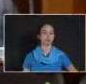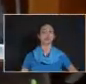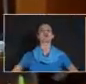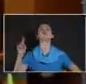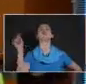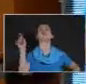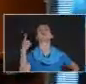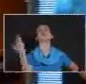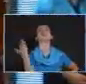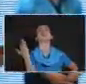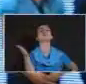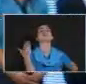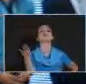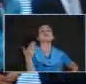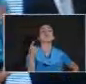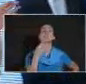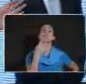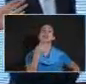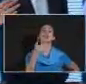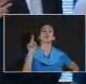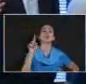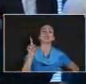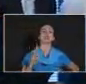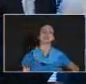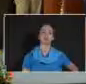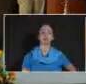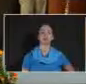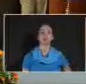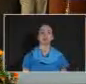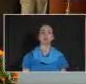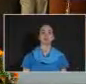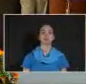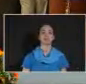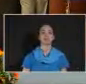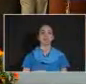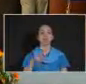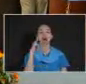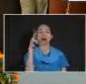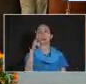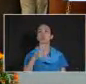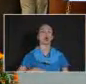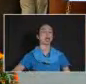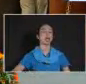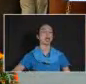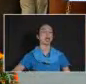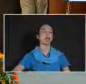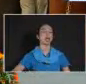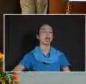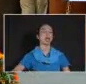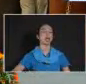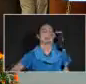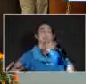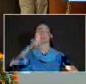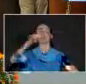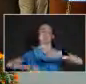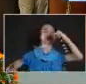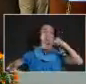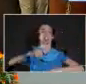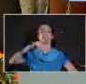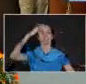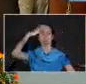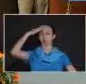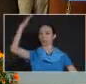¿Dónde? ¿Dónde? A ver, dígame dónde. Habiendo mi último desfile, hermano, saludando a la